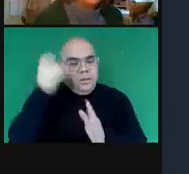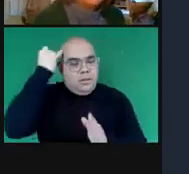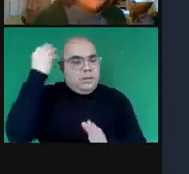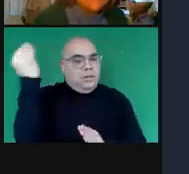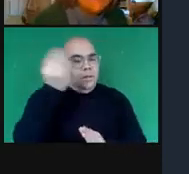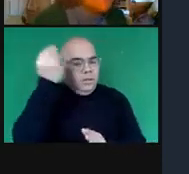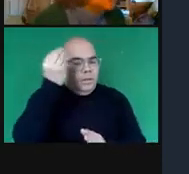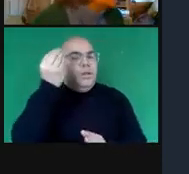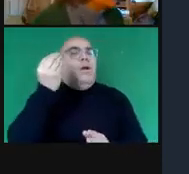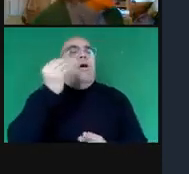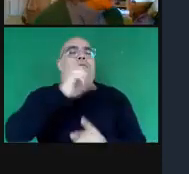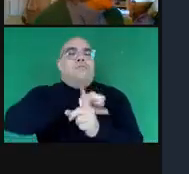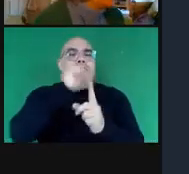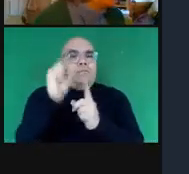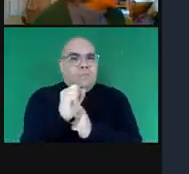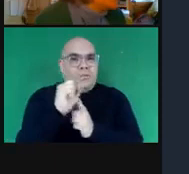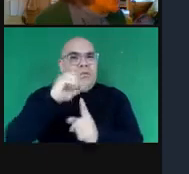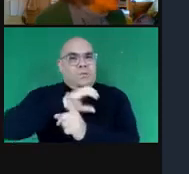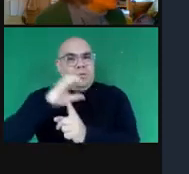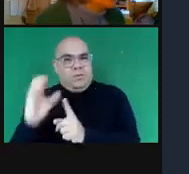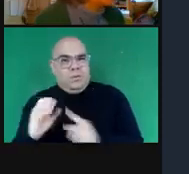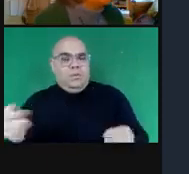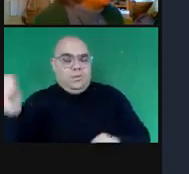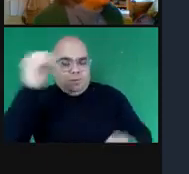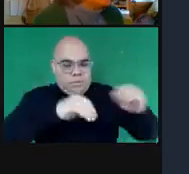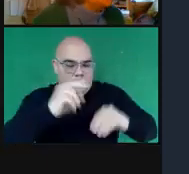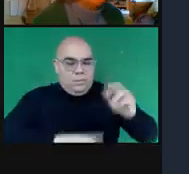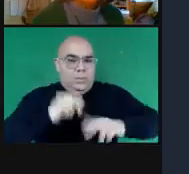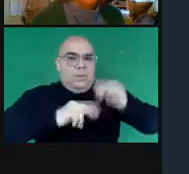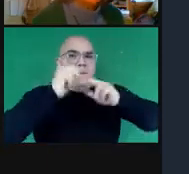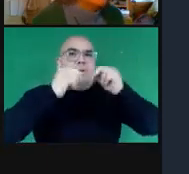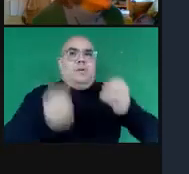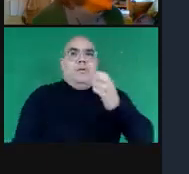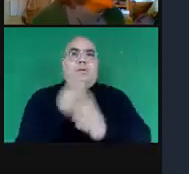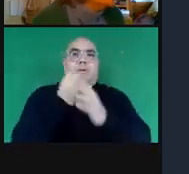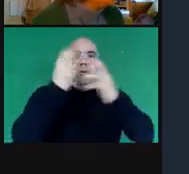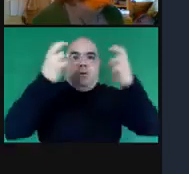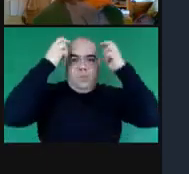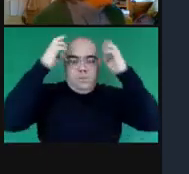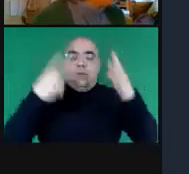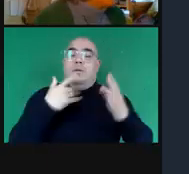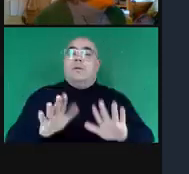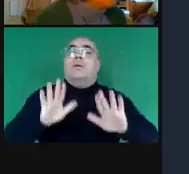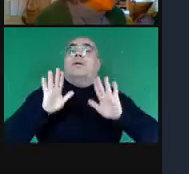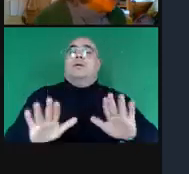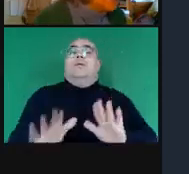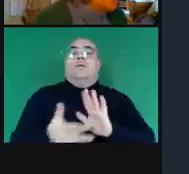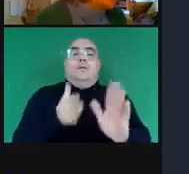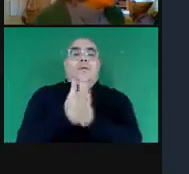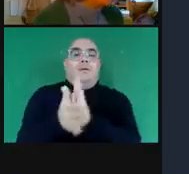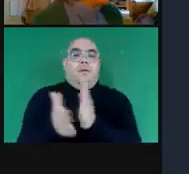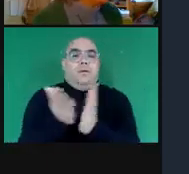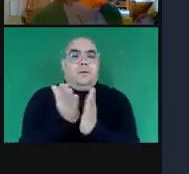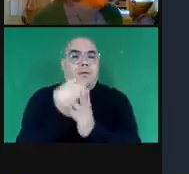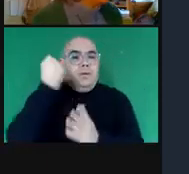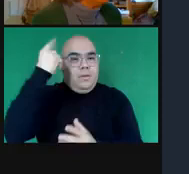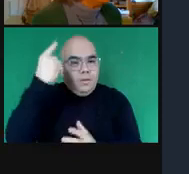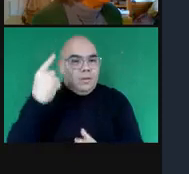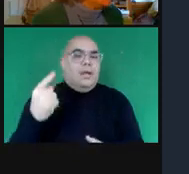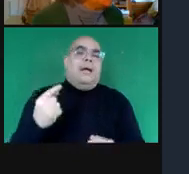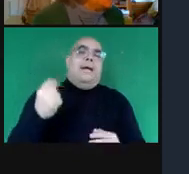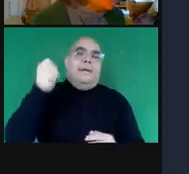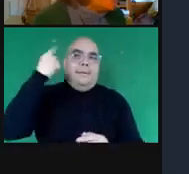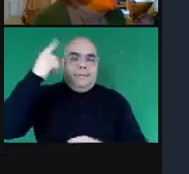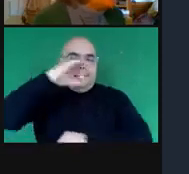y científicas para crear conocimiento. No se puede parar con la educación para entender la arquitectura y la ciudad